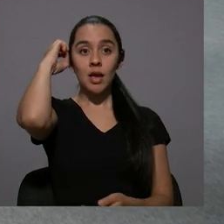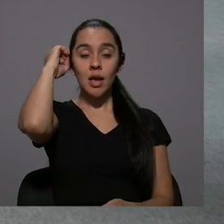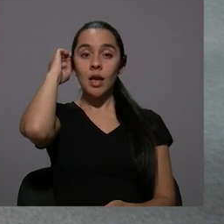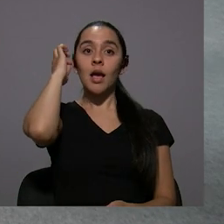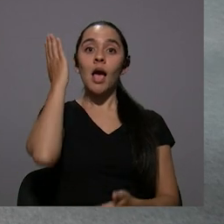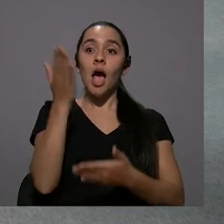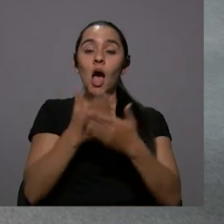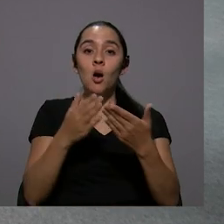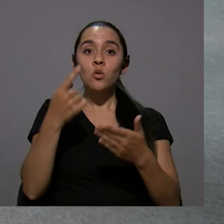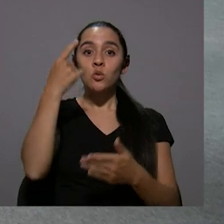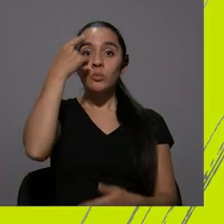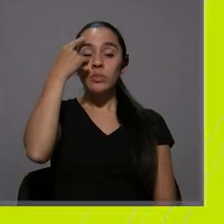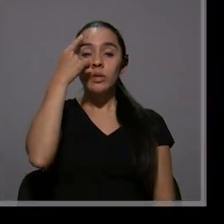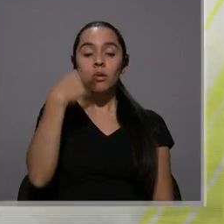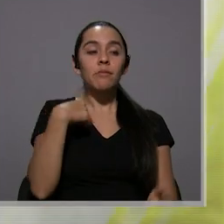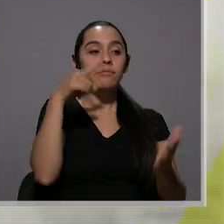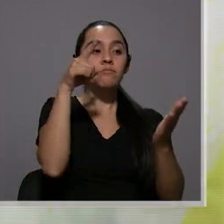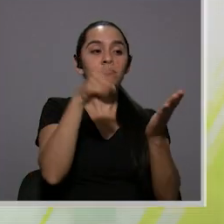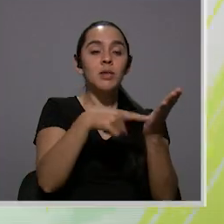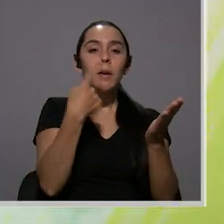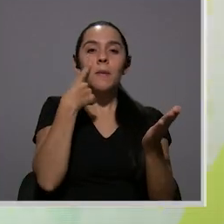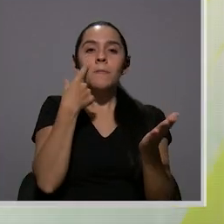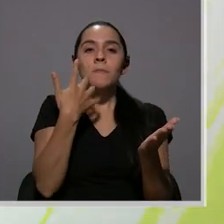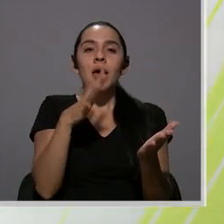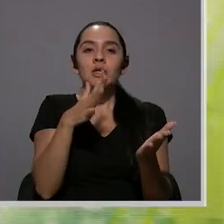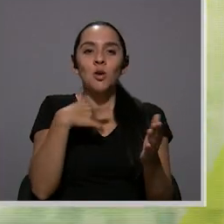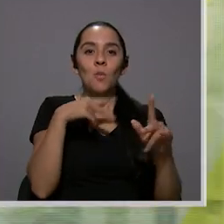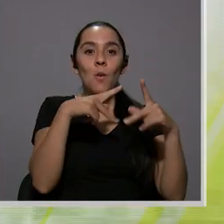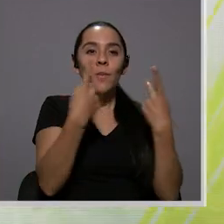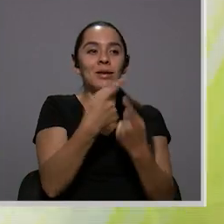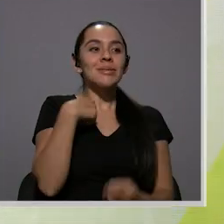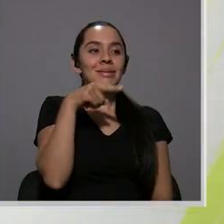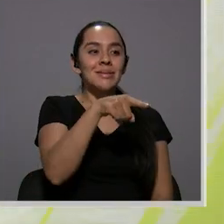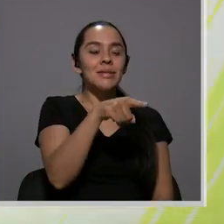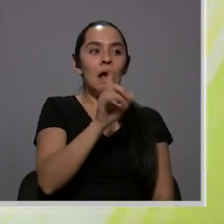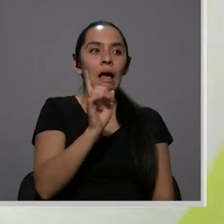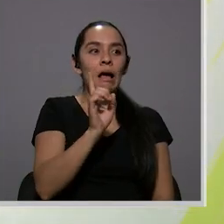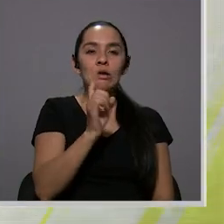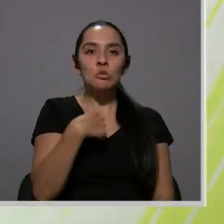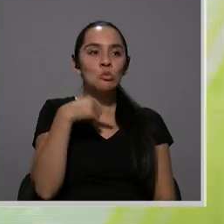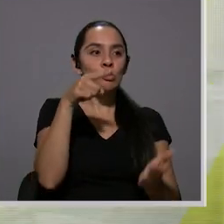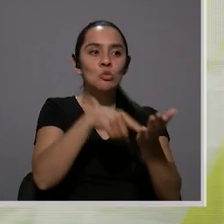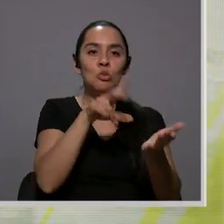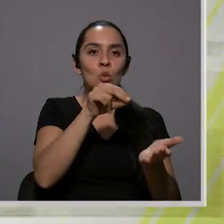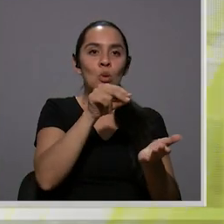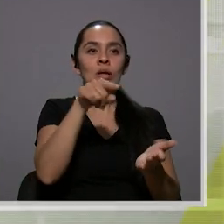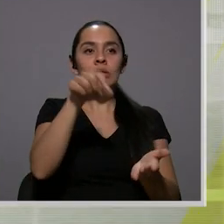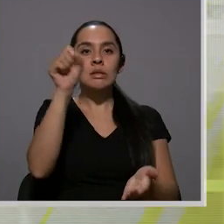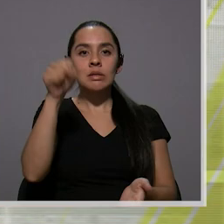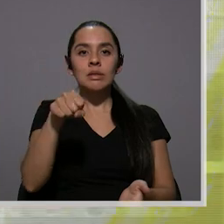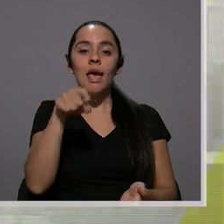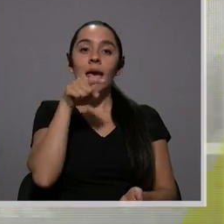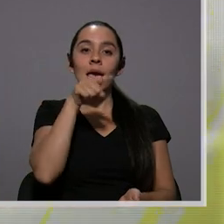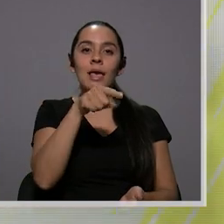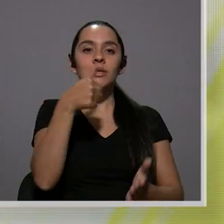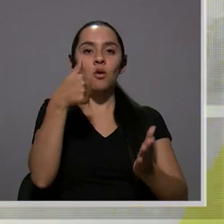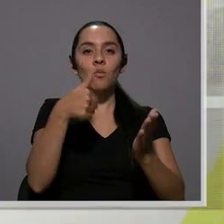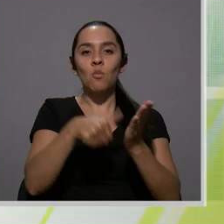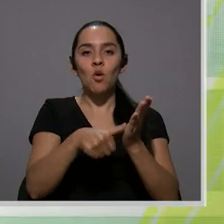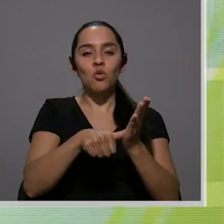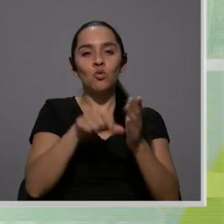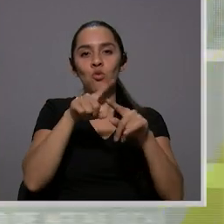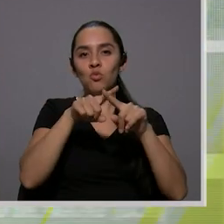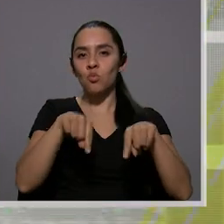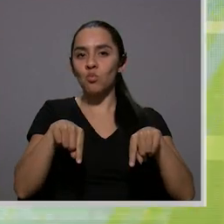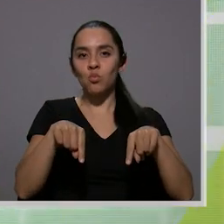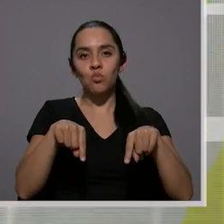sé yo por el partido tal votaban por otro que se les parecía el nombre o se les parecían los colores y muchos ponían este no y por este Sí eso es un